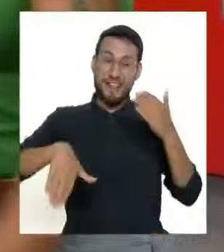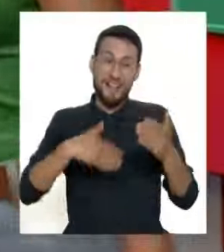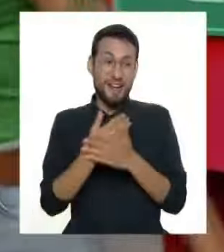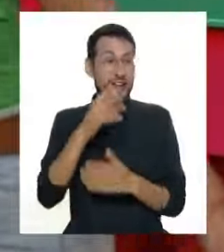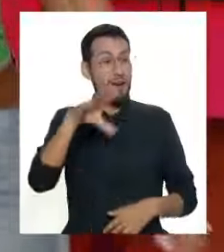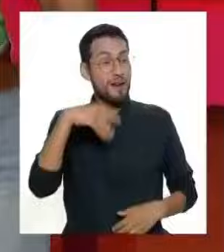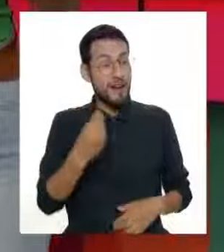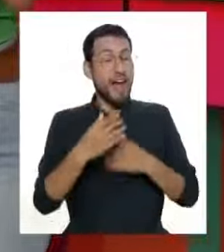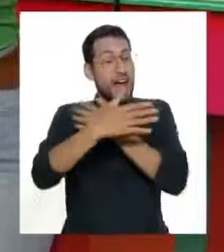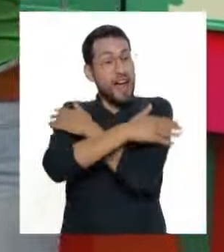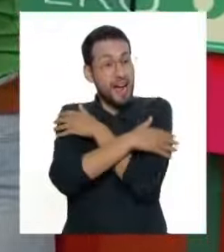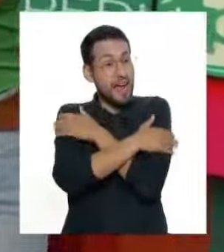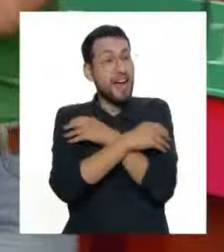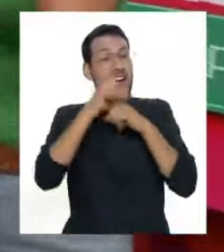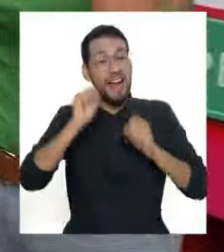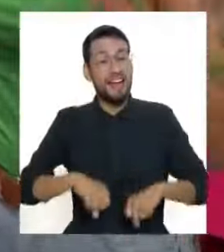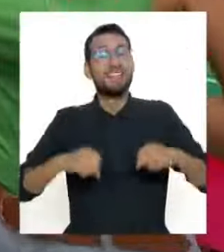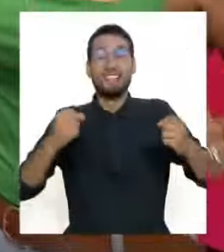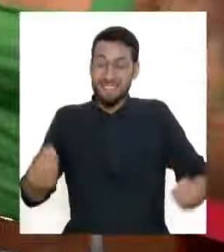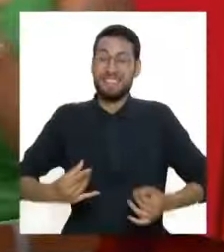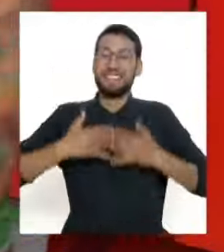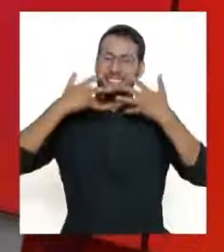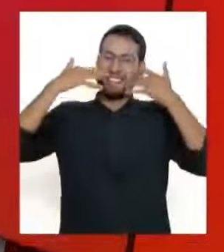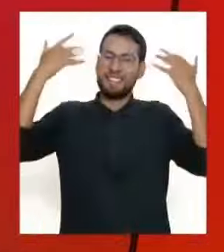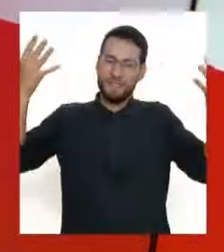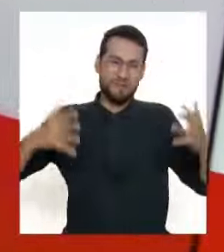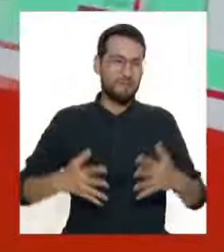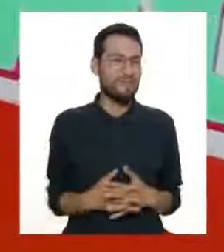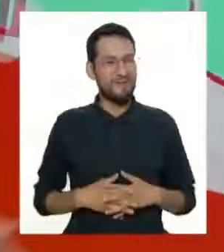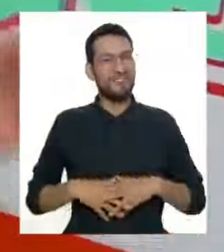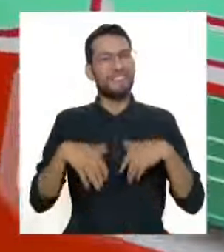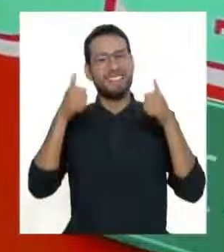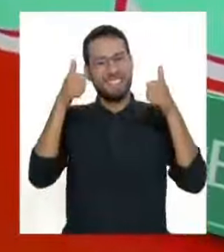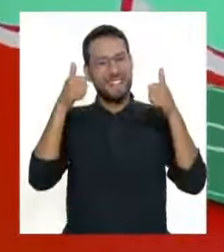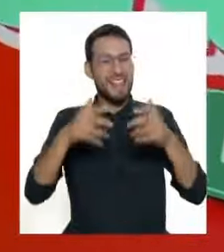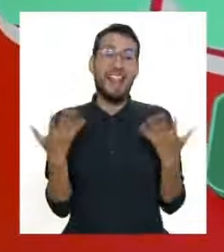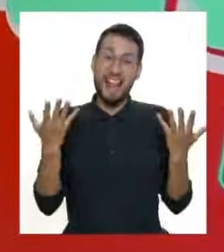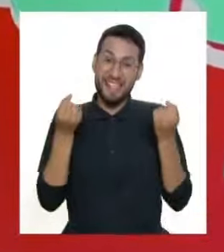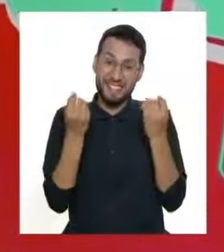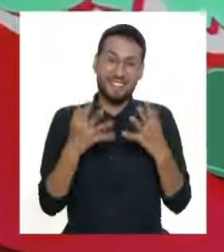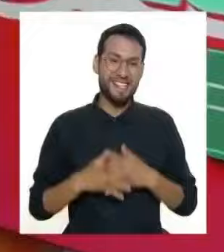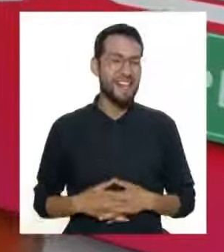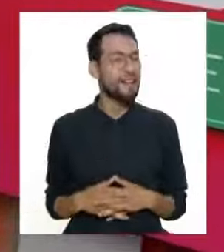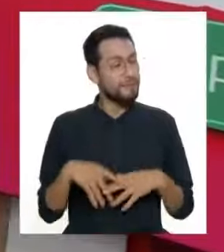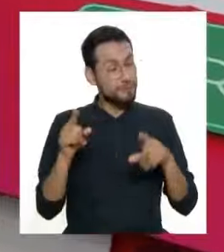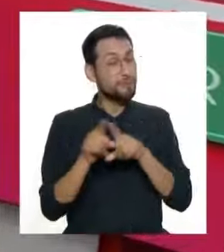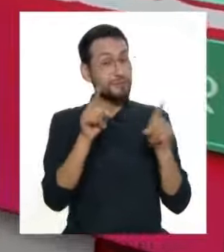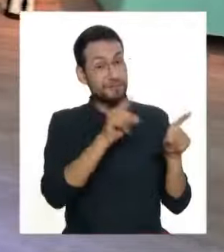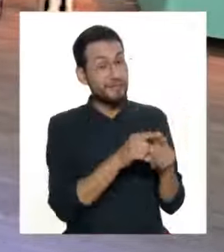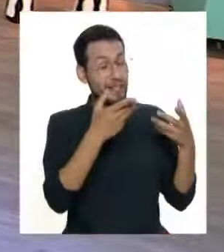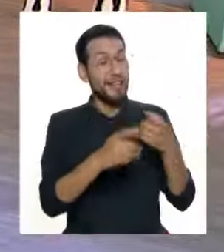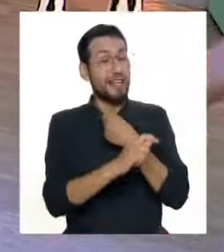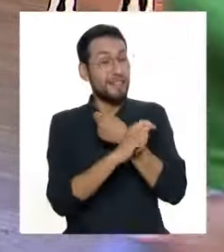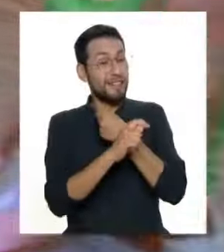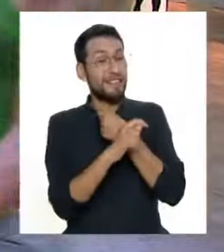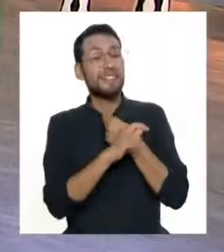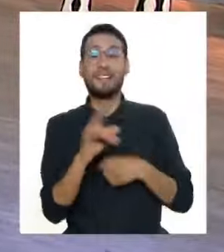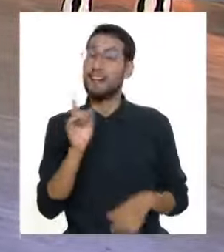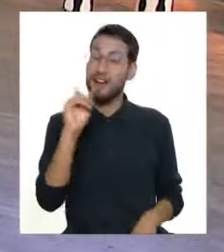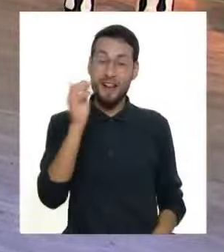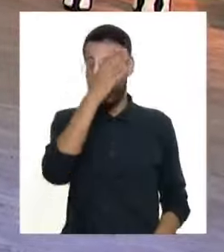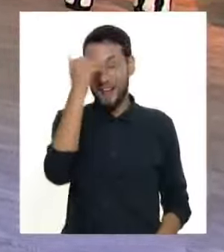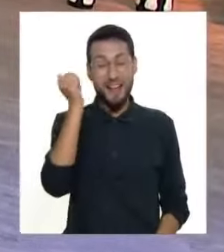Porque los abrazos también dan mucha felicidad. Muy bien. Por supuesto, Doctor Tejada, que no